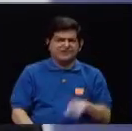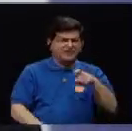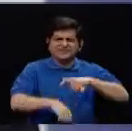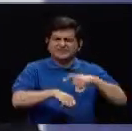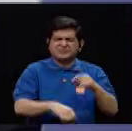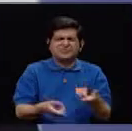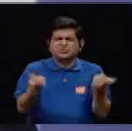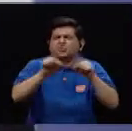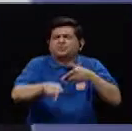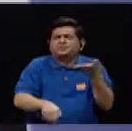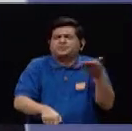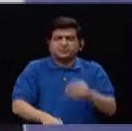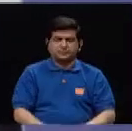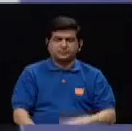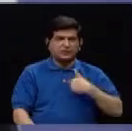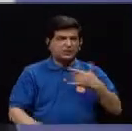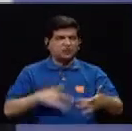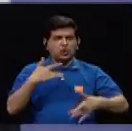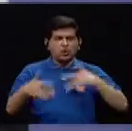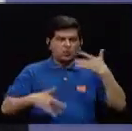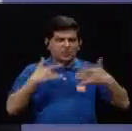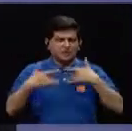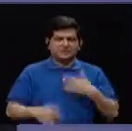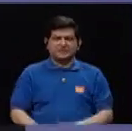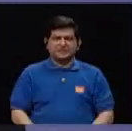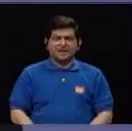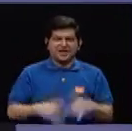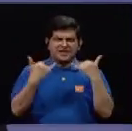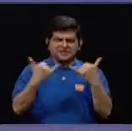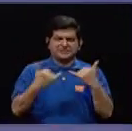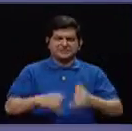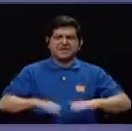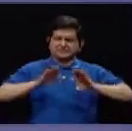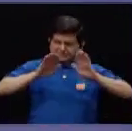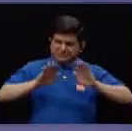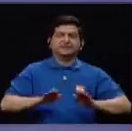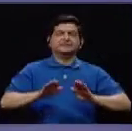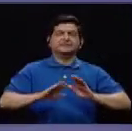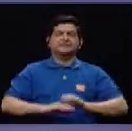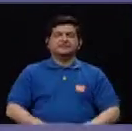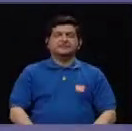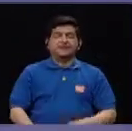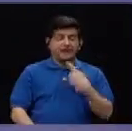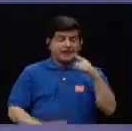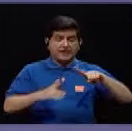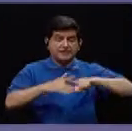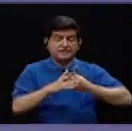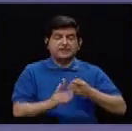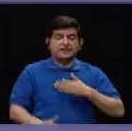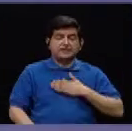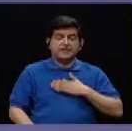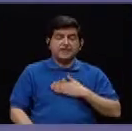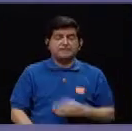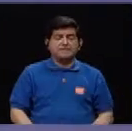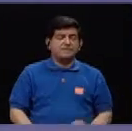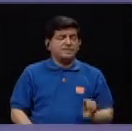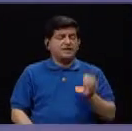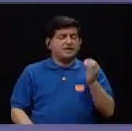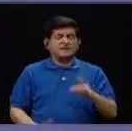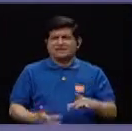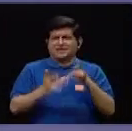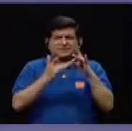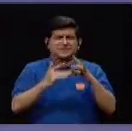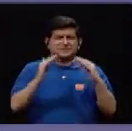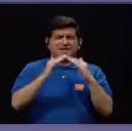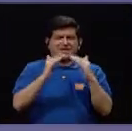pasaba en ese momento? Pues me sentía ante todo muy aterrizada. Como te les dije desde el inicio, mi crianza fue muy particular,